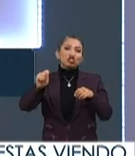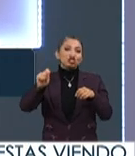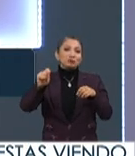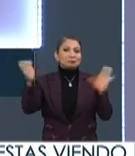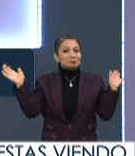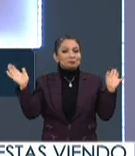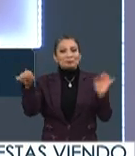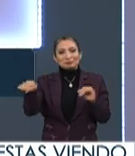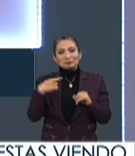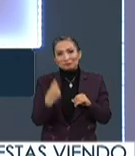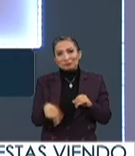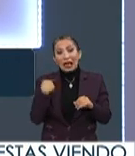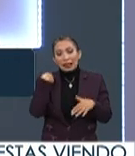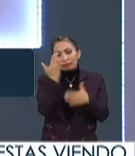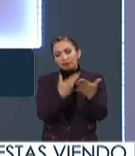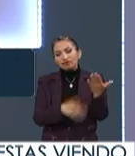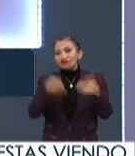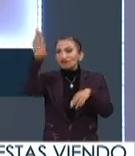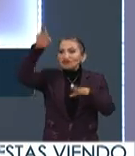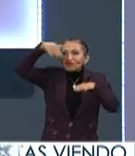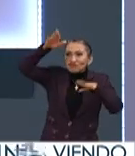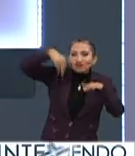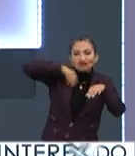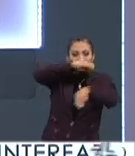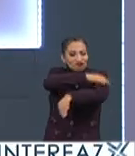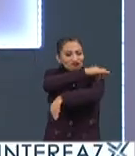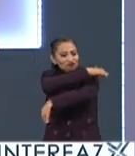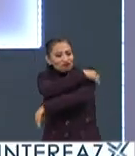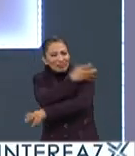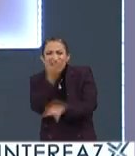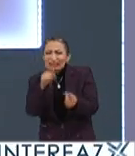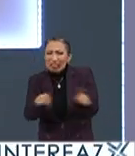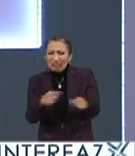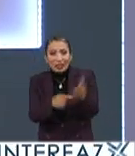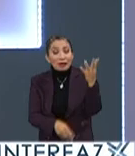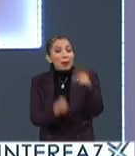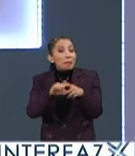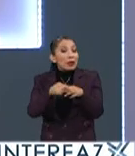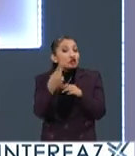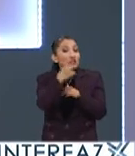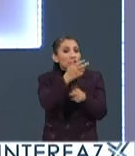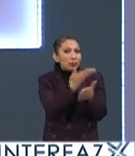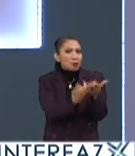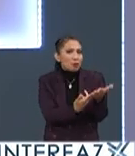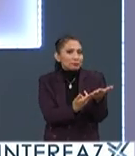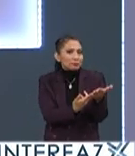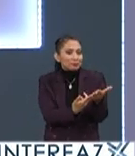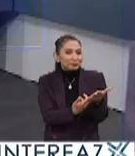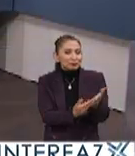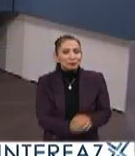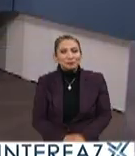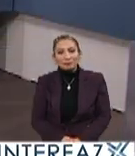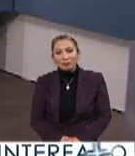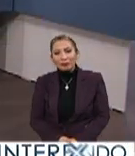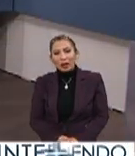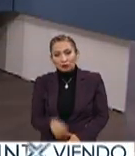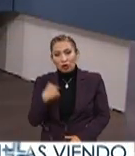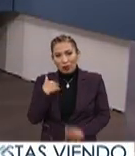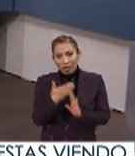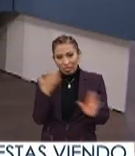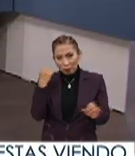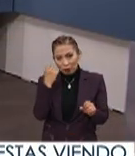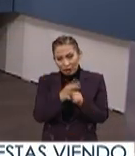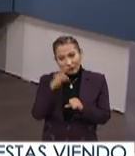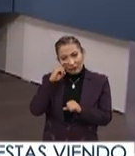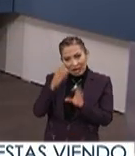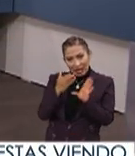POSC. Quien es dibujante, muralista, tatuador, hace muchas cosas, pero todo inicia desde un dibujo. Oye, yo tuve la oportunidad